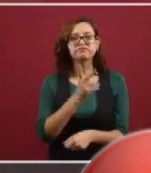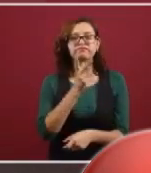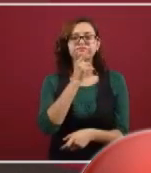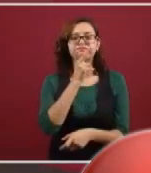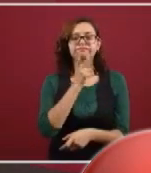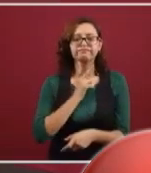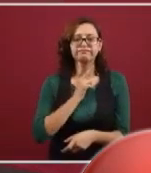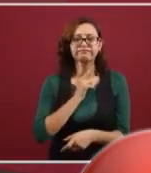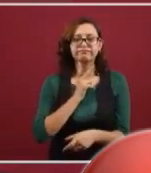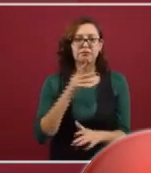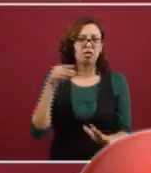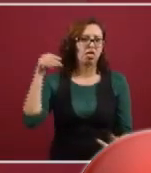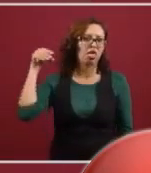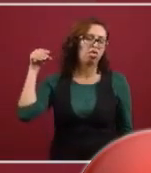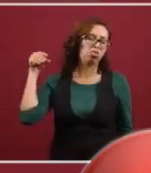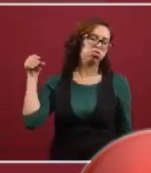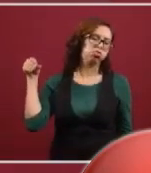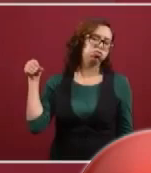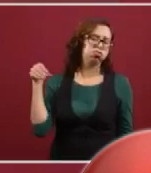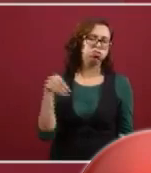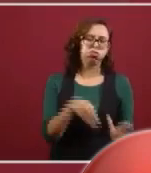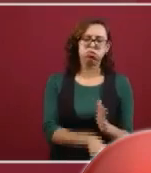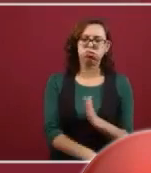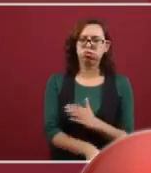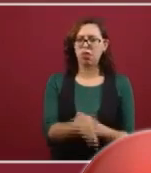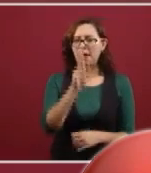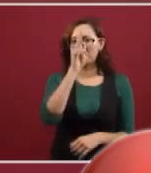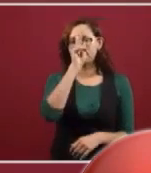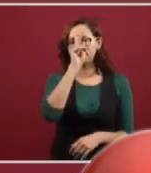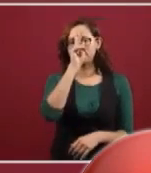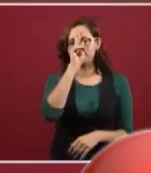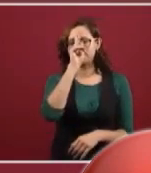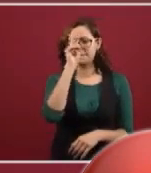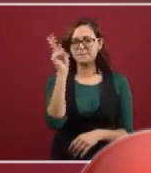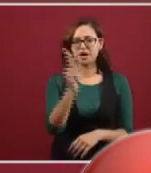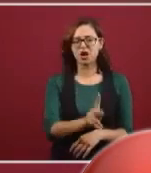completo la producción de petróleo,